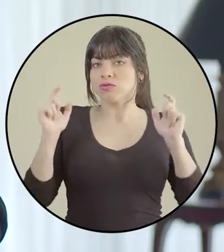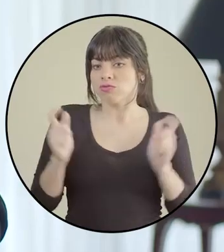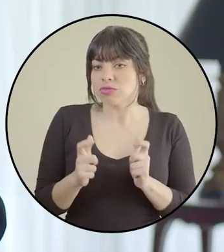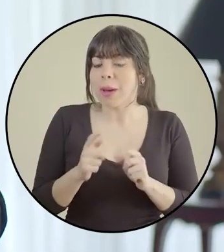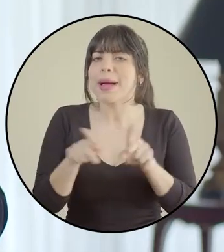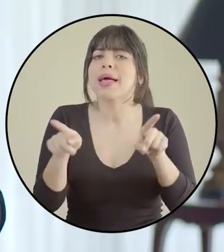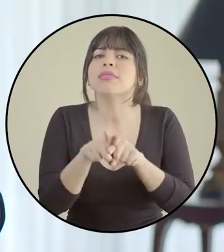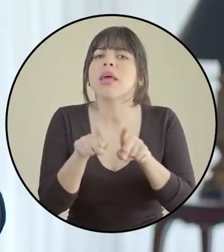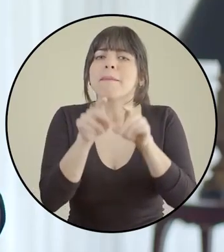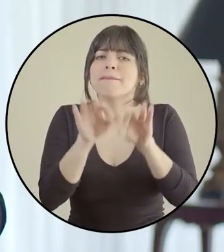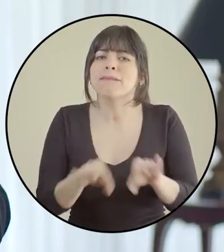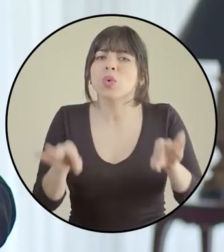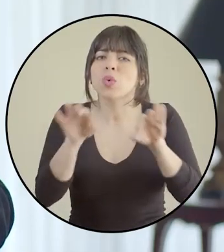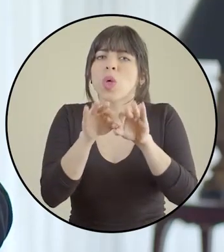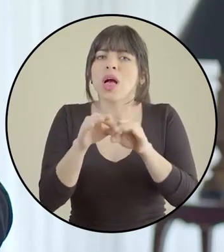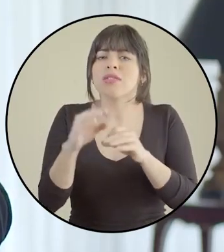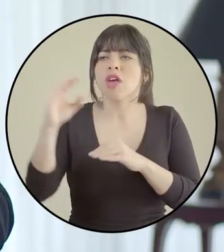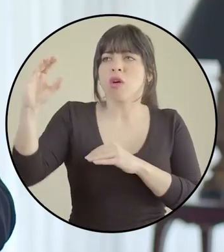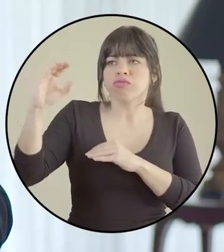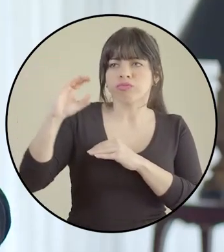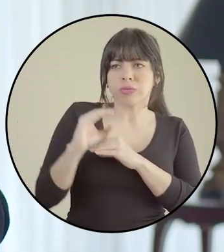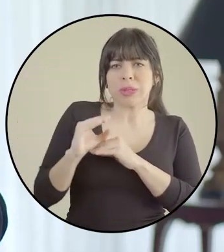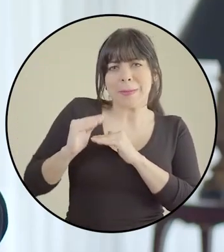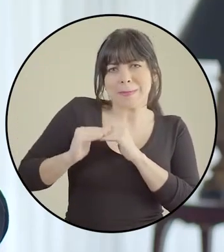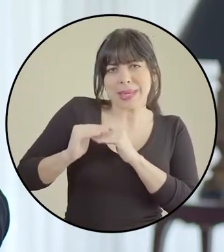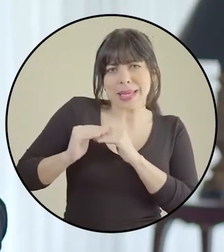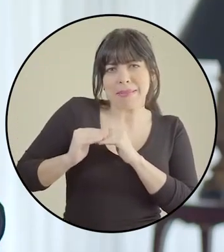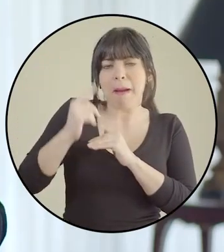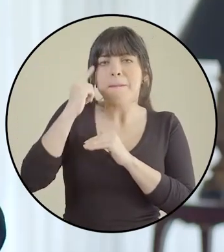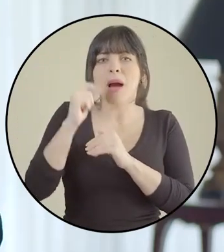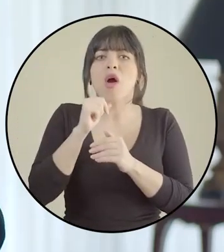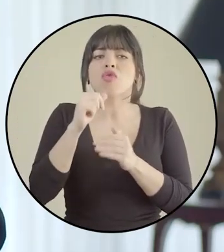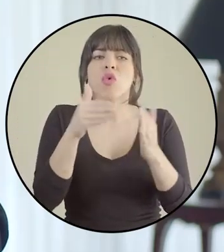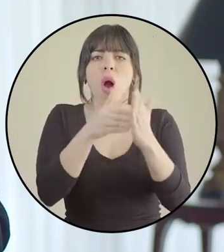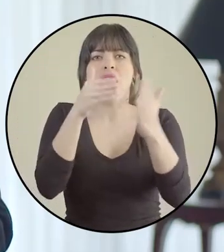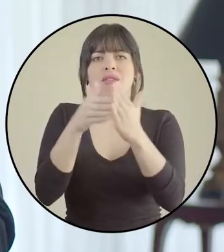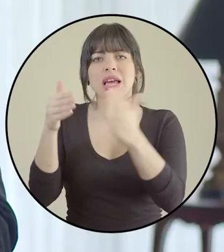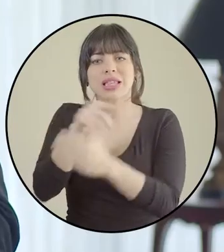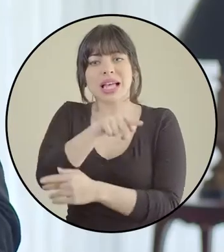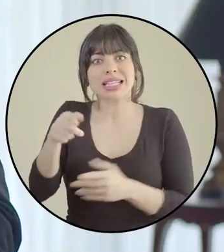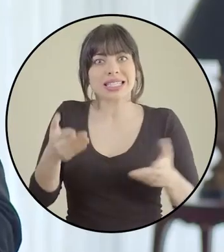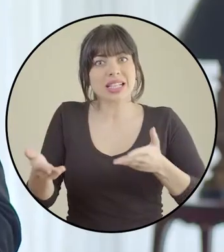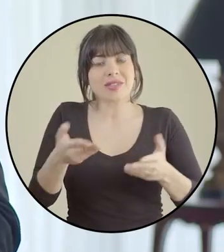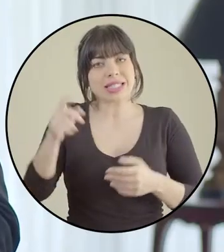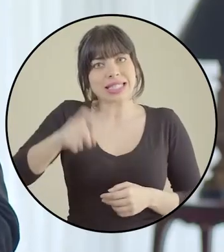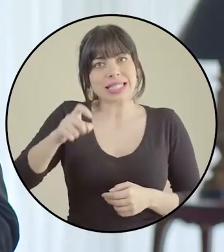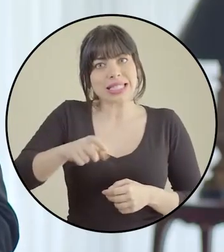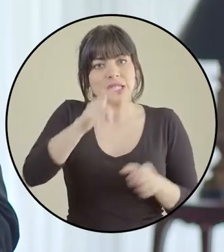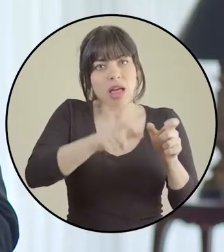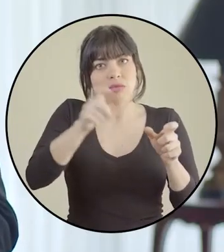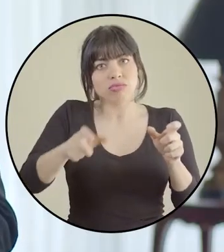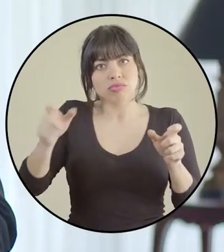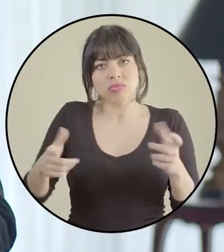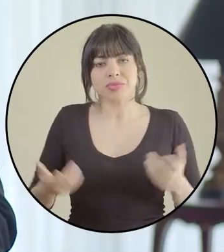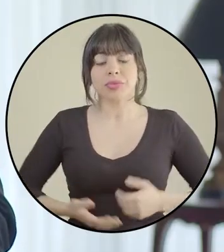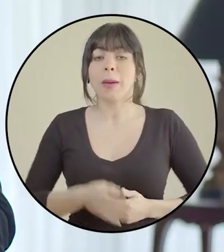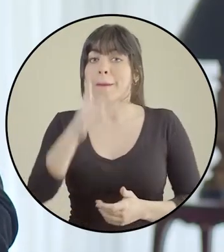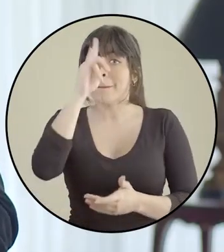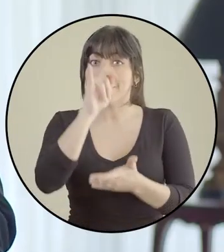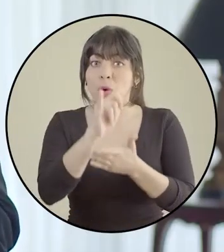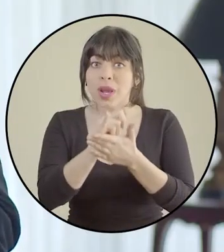público, pero que también es necesario mantener la inversión mínima para evitar que se afecten los servicios que requieren las y los ciudadanos.